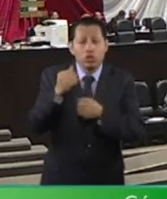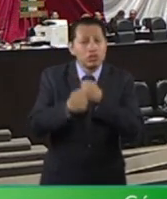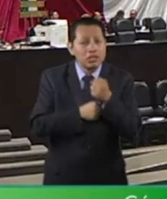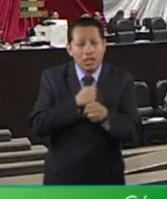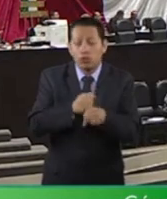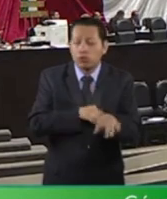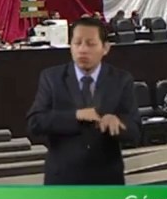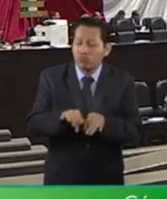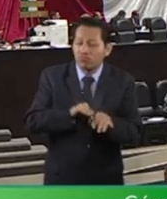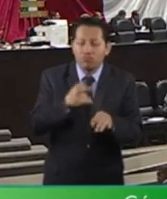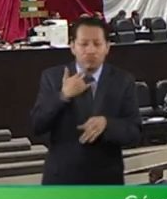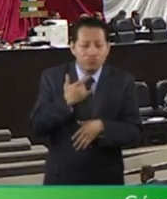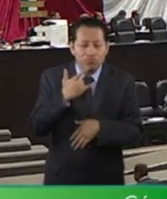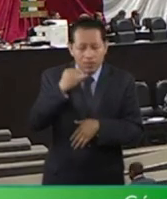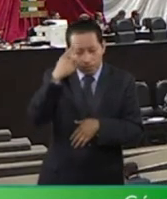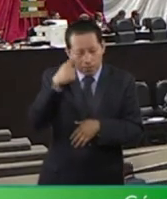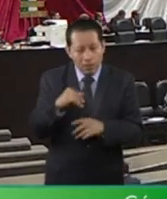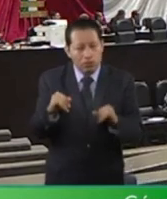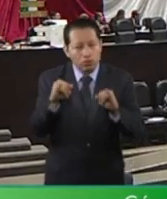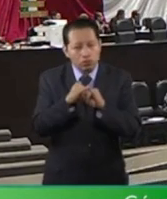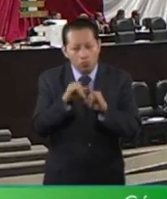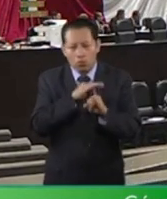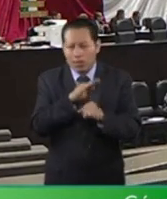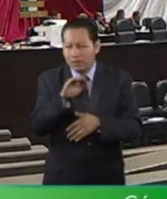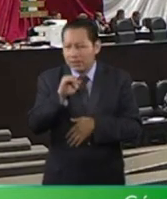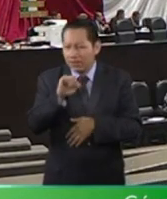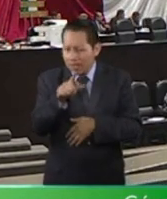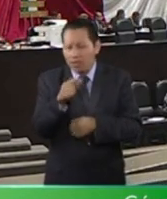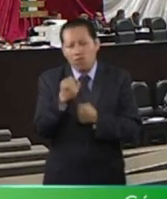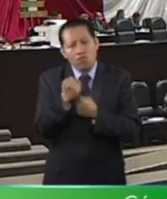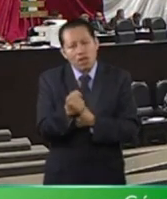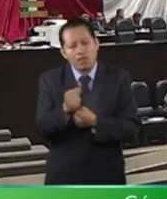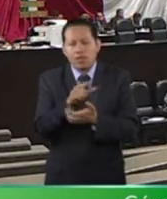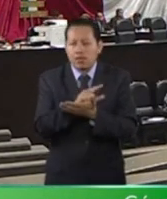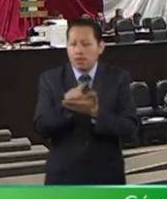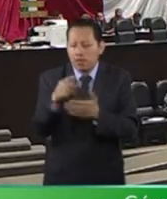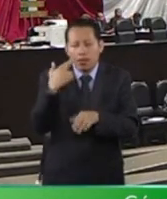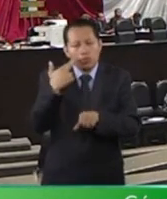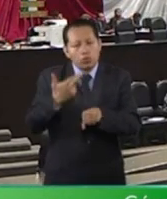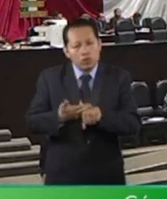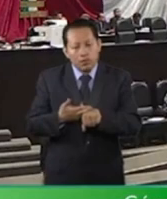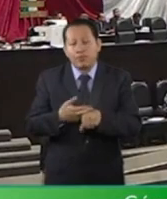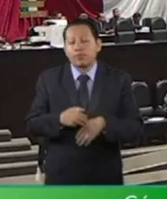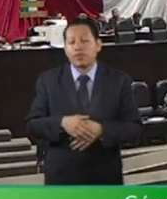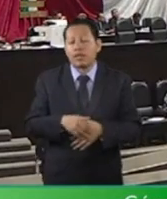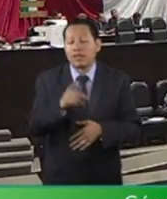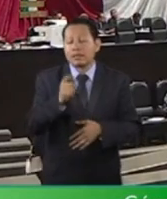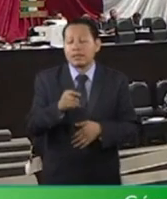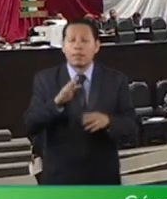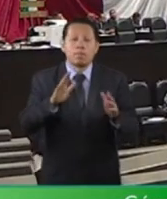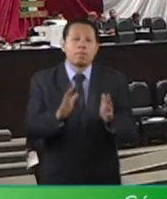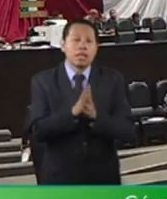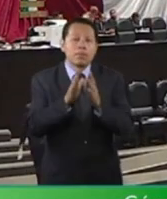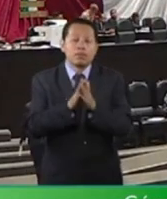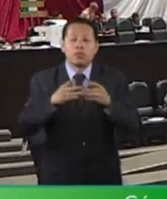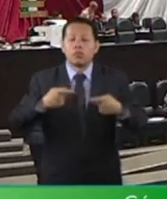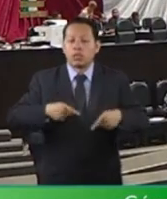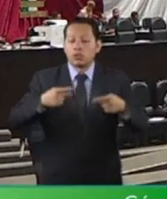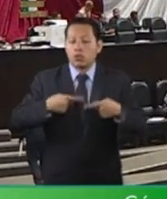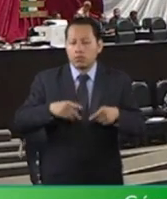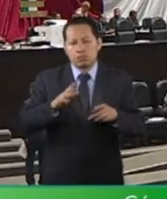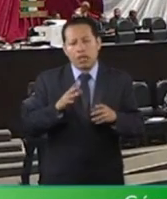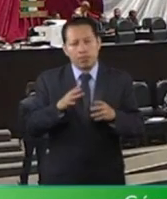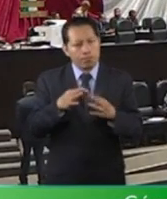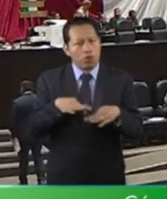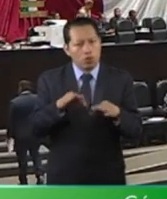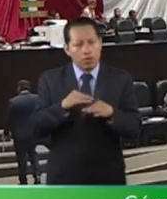arduamente para crear instituciones civiles fuertes, transparentes y responsables. La participación ciudadana ha sido clave